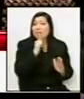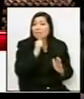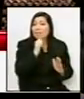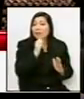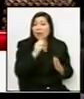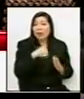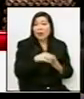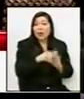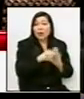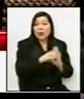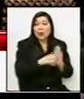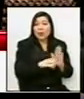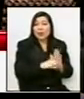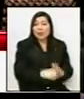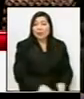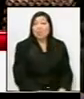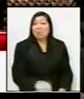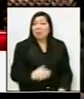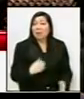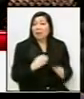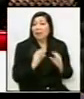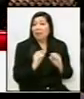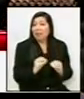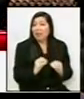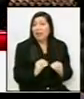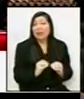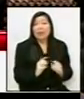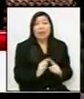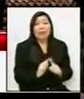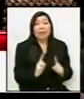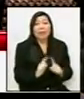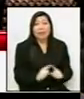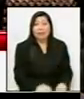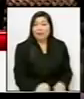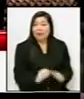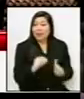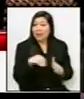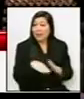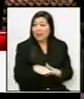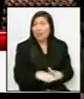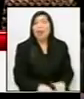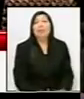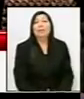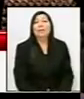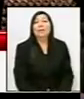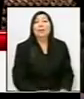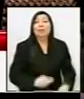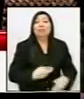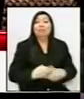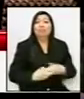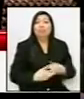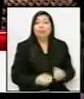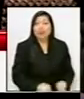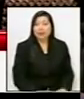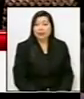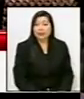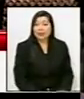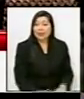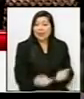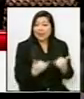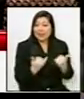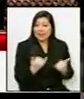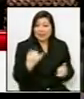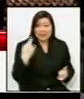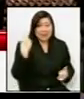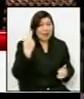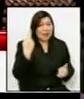la Constitución que se han podido dar y que es una figura distinta que se da dentro, excepto del proceso orgánico. Entonces, es en esa